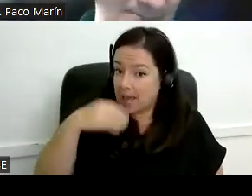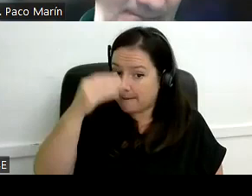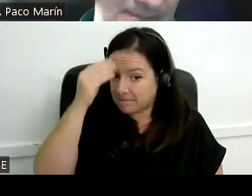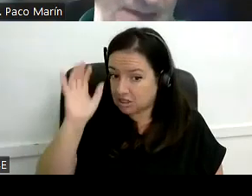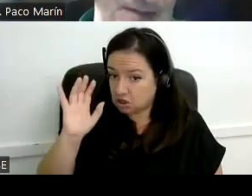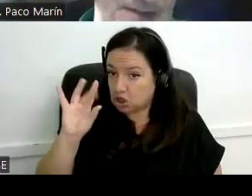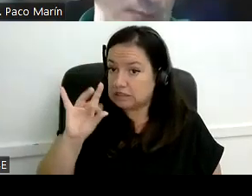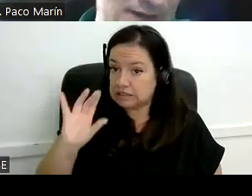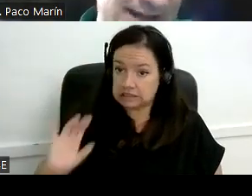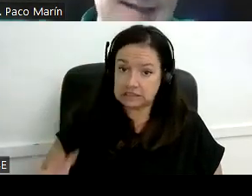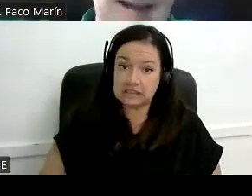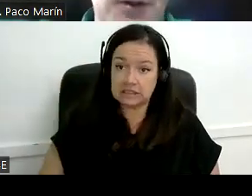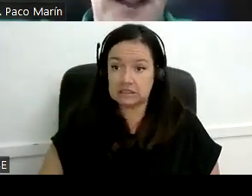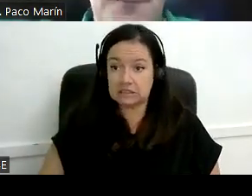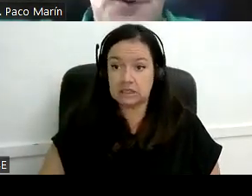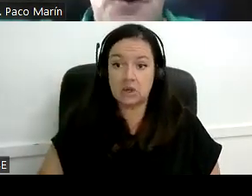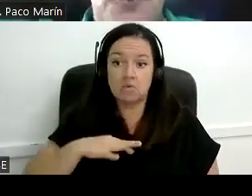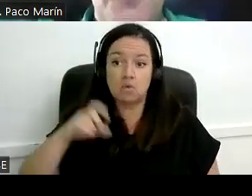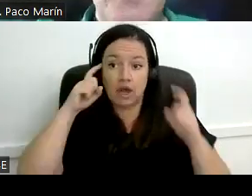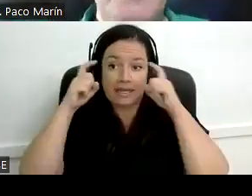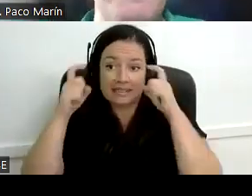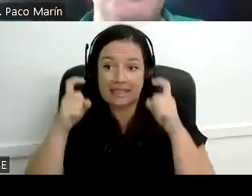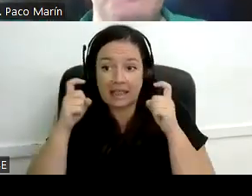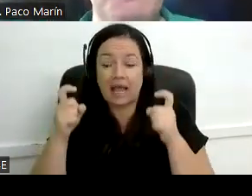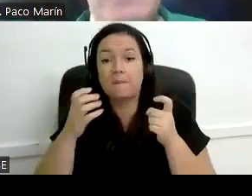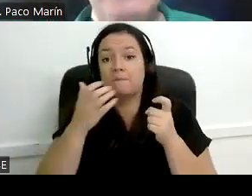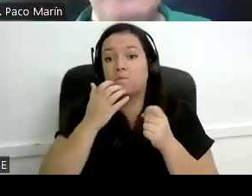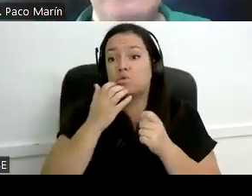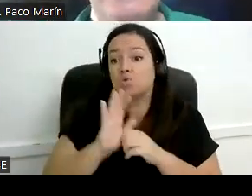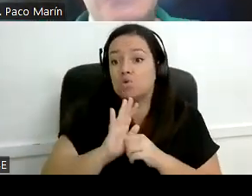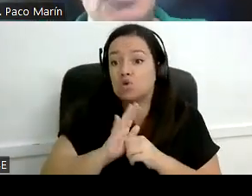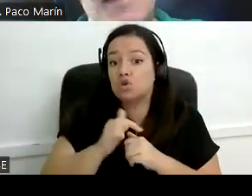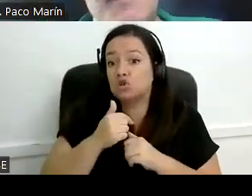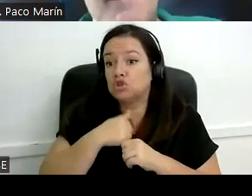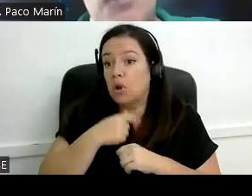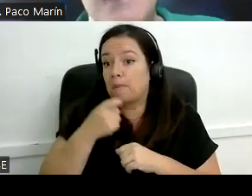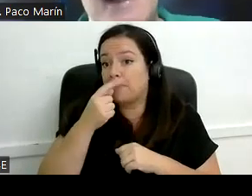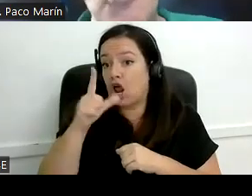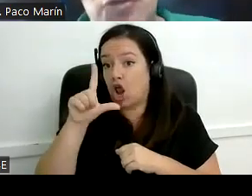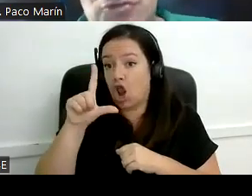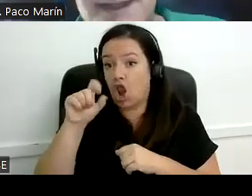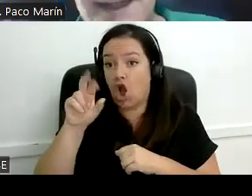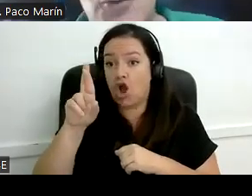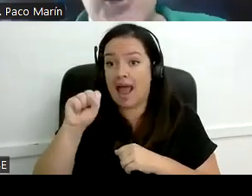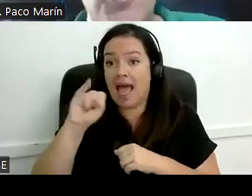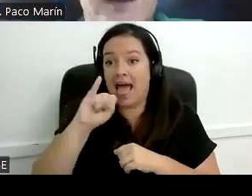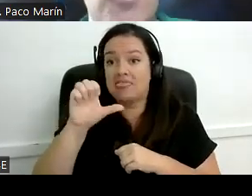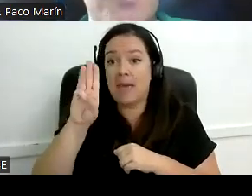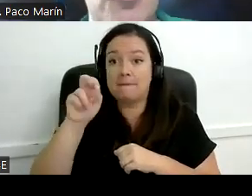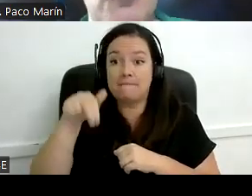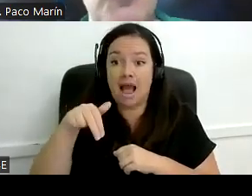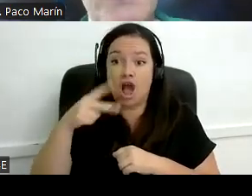Sí, se podría intentar, por ejemplo, con la dosis que lleva, yo bajaría el lorazepam, el Orfidal, a 2 miligramos, en